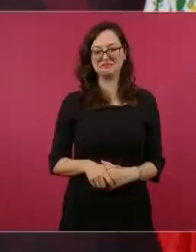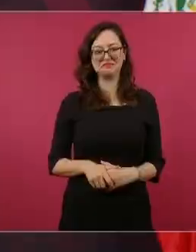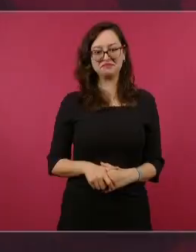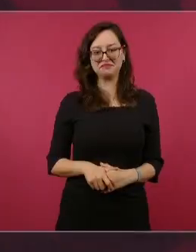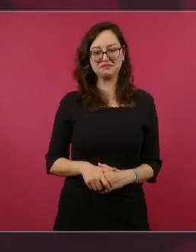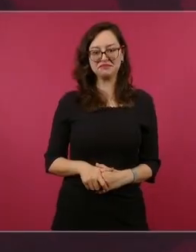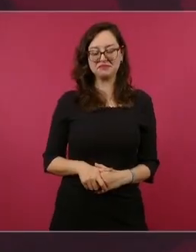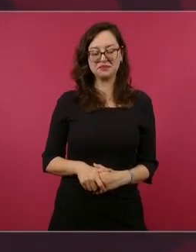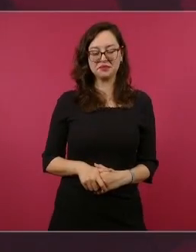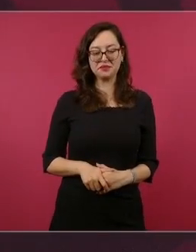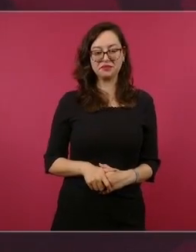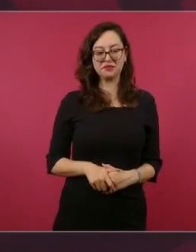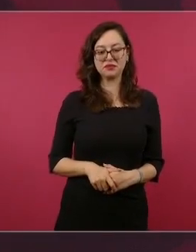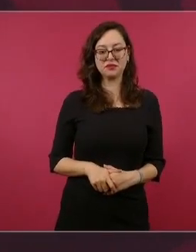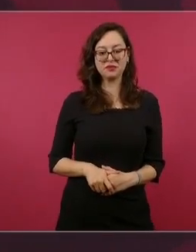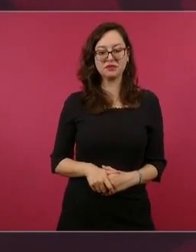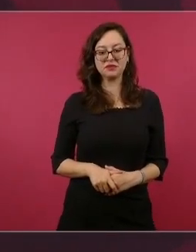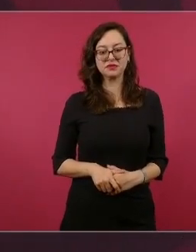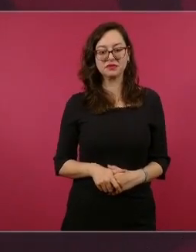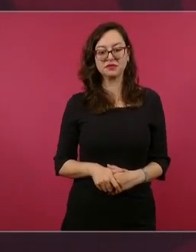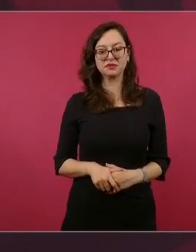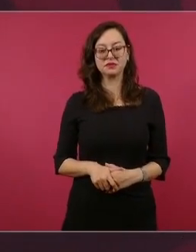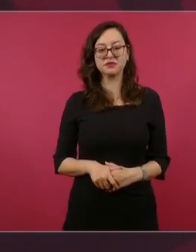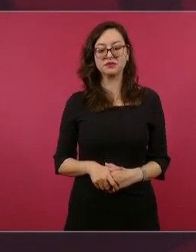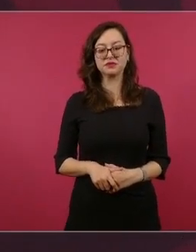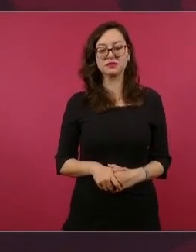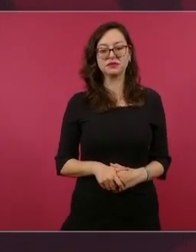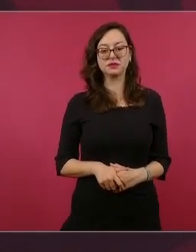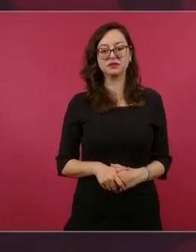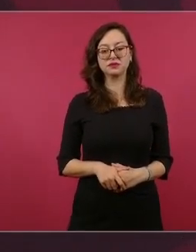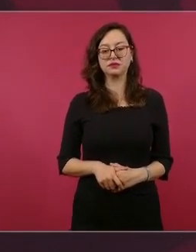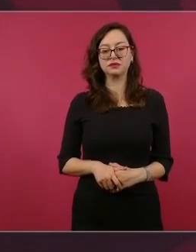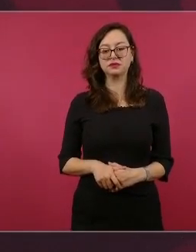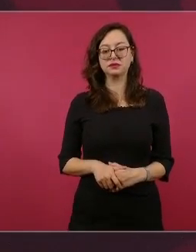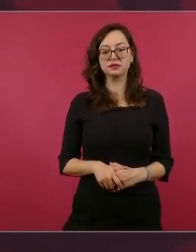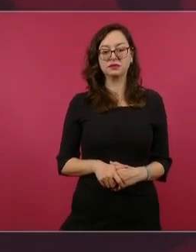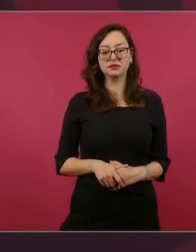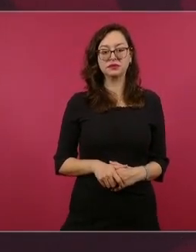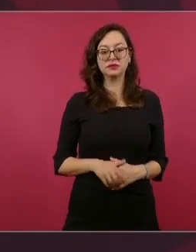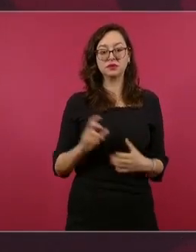Entonces, es la oportunidad de un avance